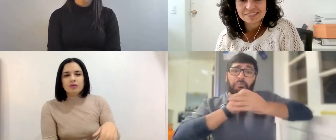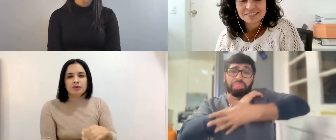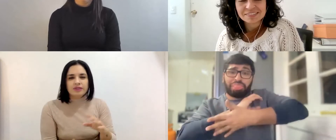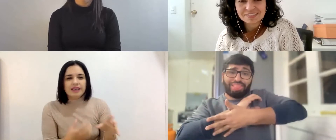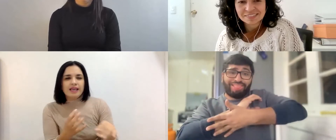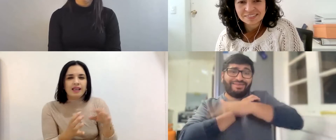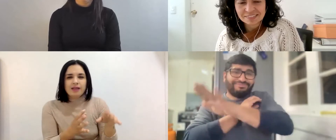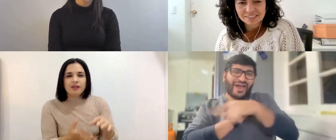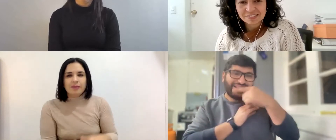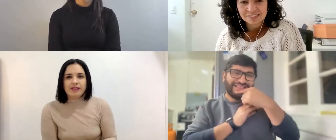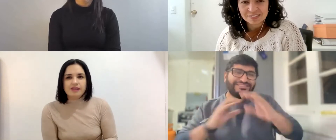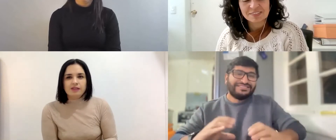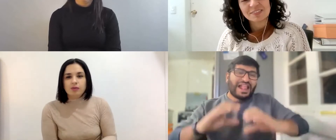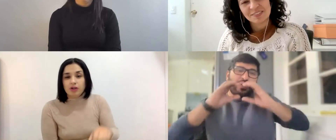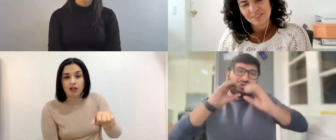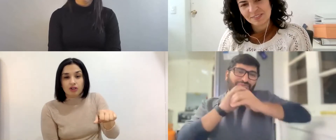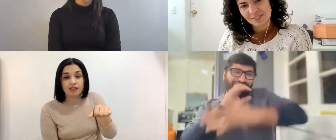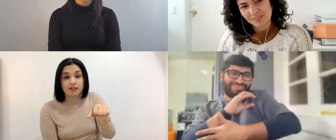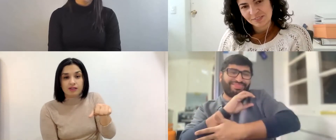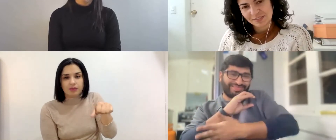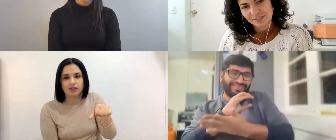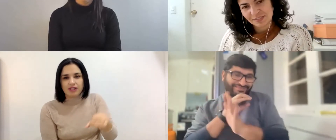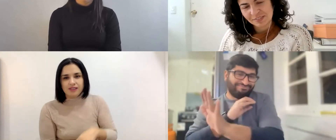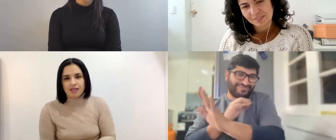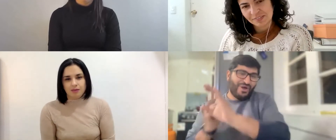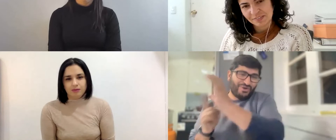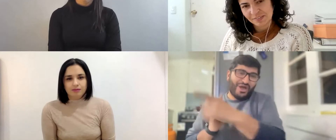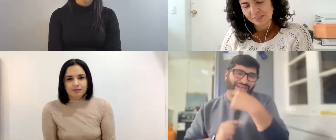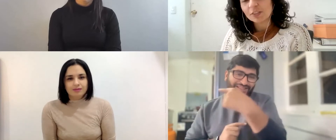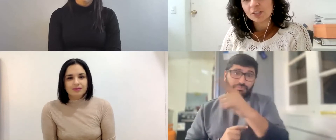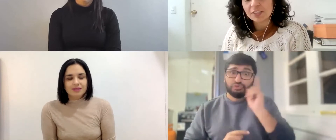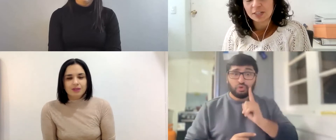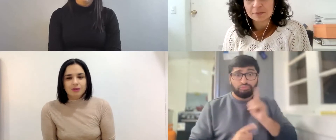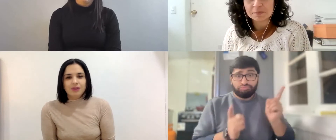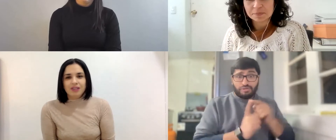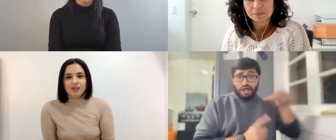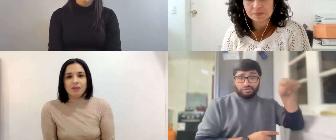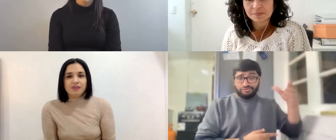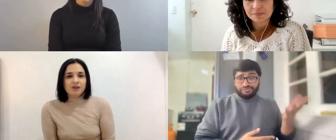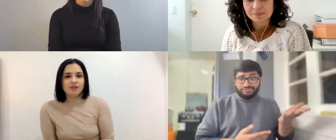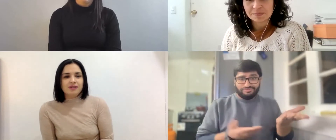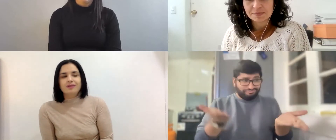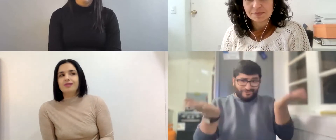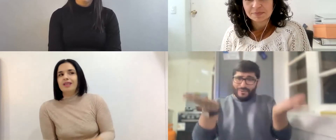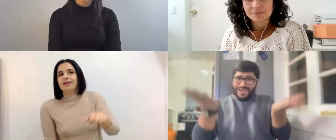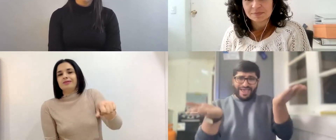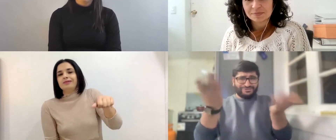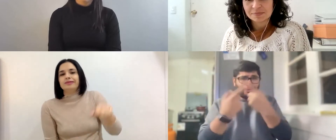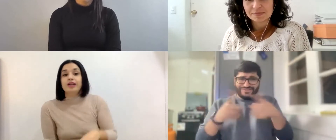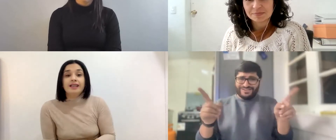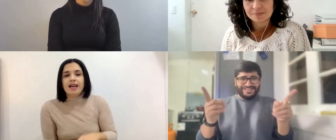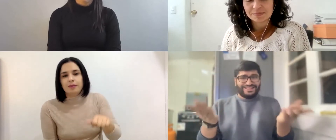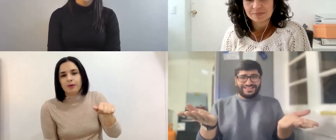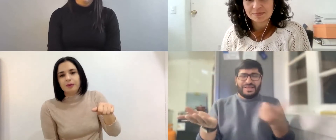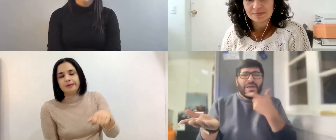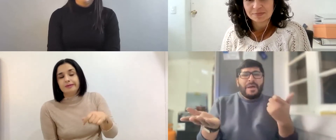habla mucho, se da N vueltas para decir eso, pero él lo está diciendo esa expresión en esa señal. Entonces, Claro. como, ellos expresan como eso, no